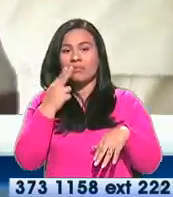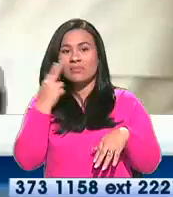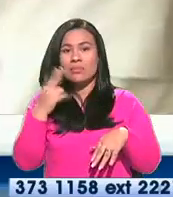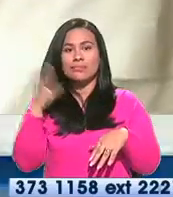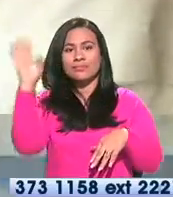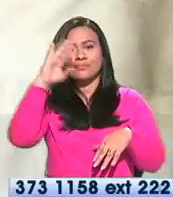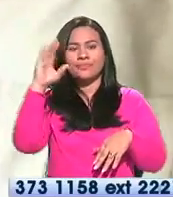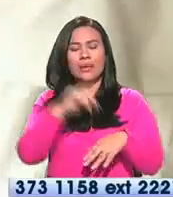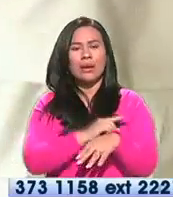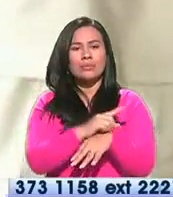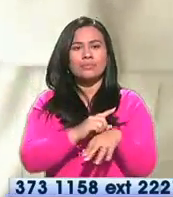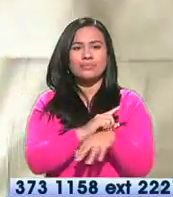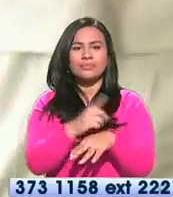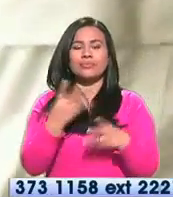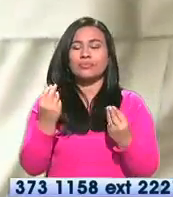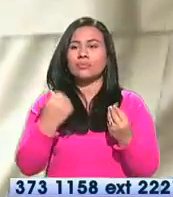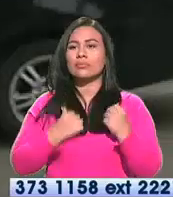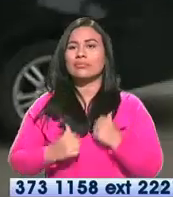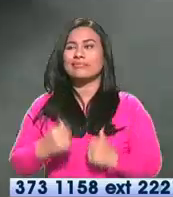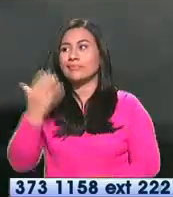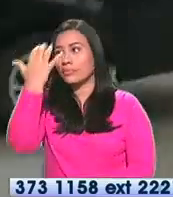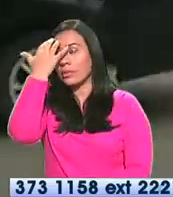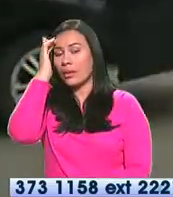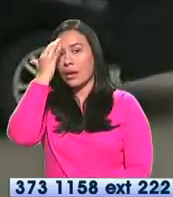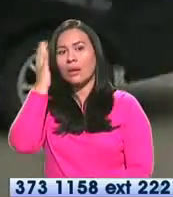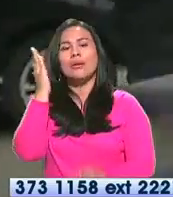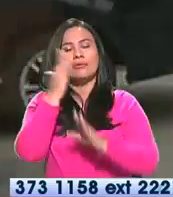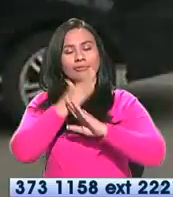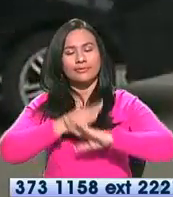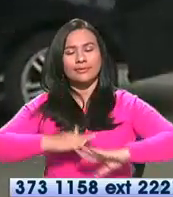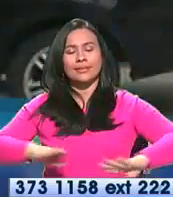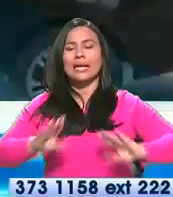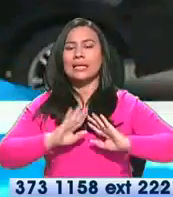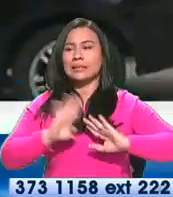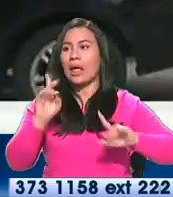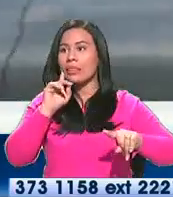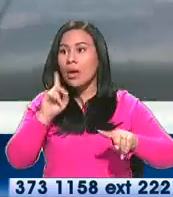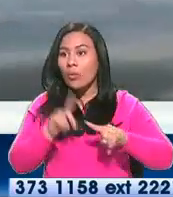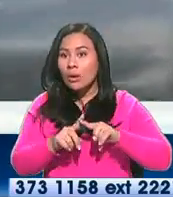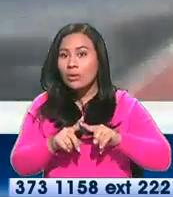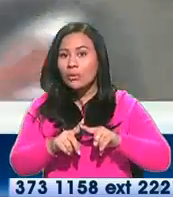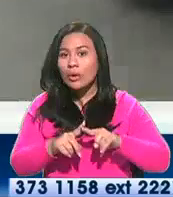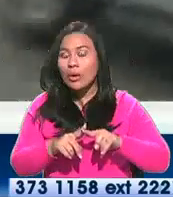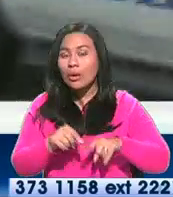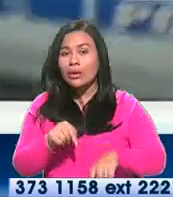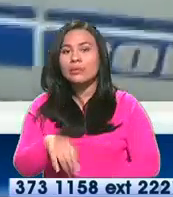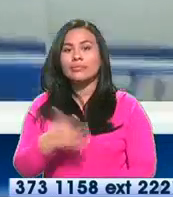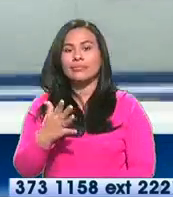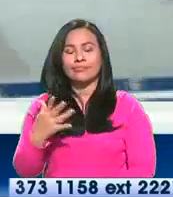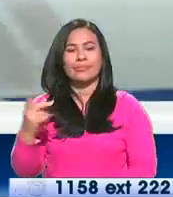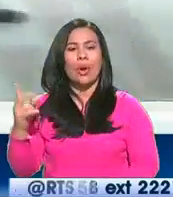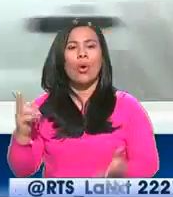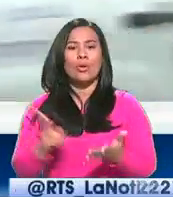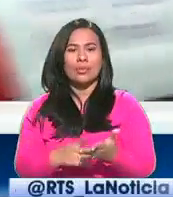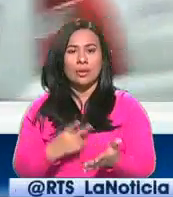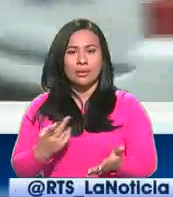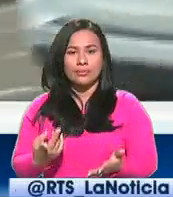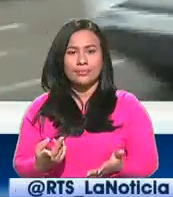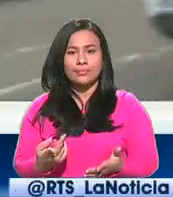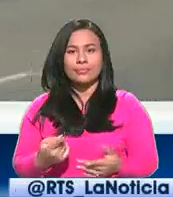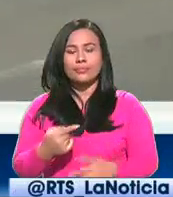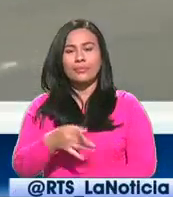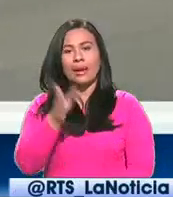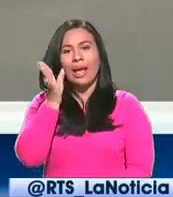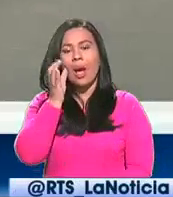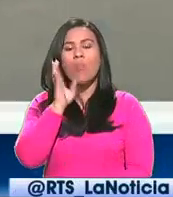minutos de búsqueda y suspenso entre el personal, finalmente se llegó a la confirmación de que una vez más se trataba de una